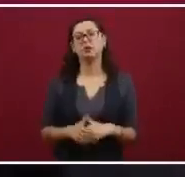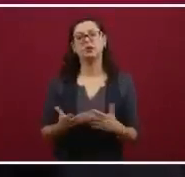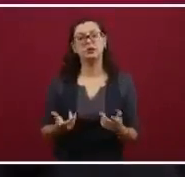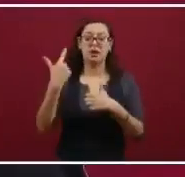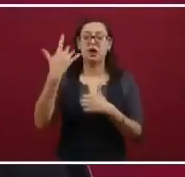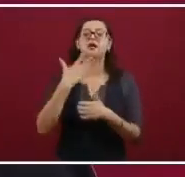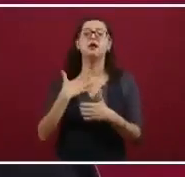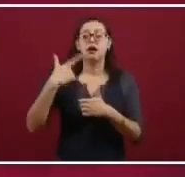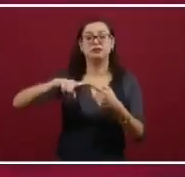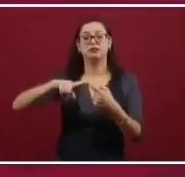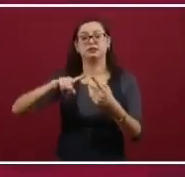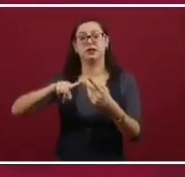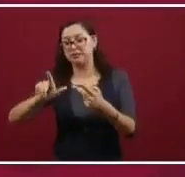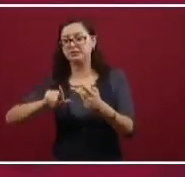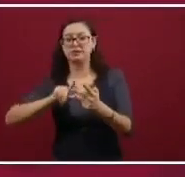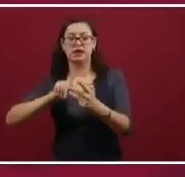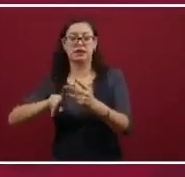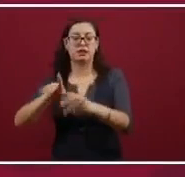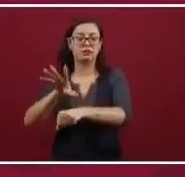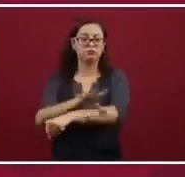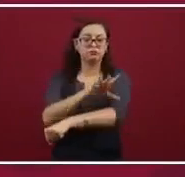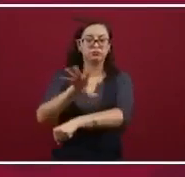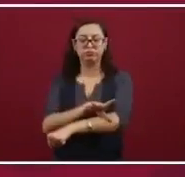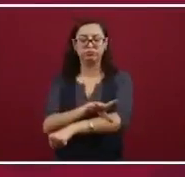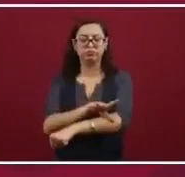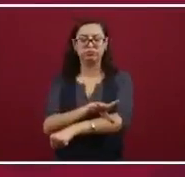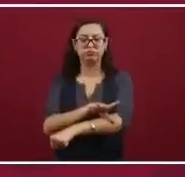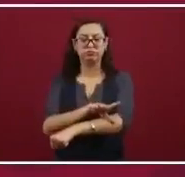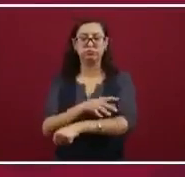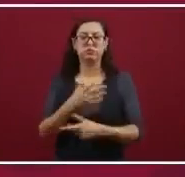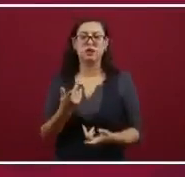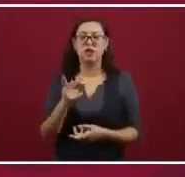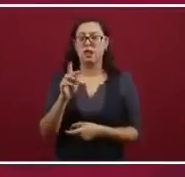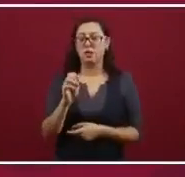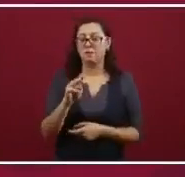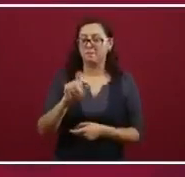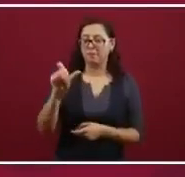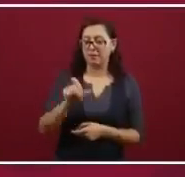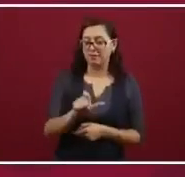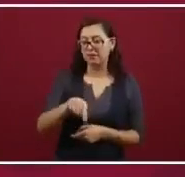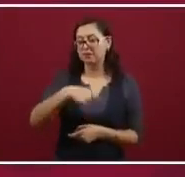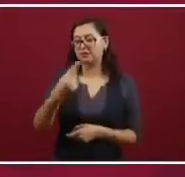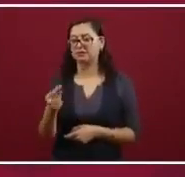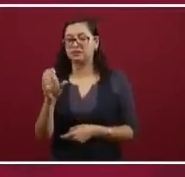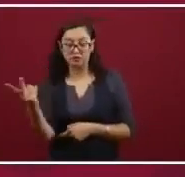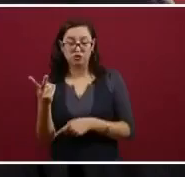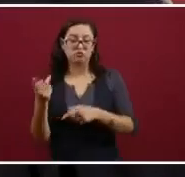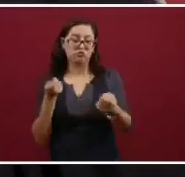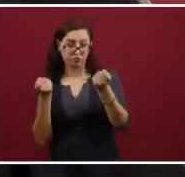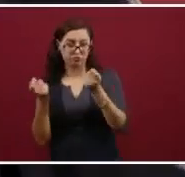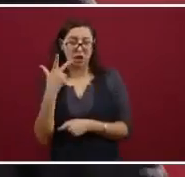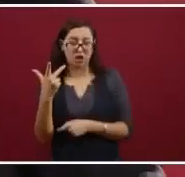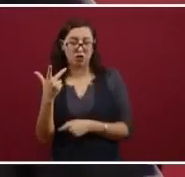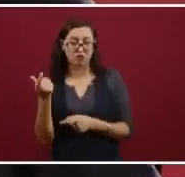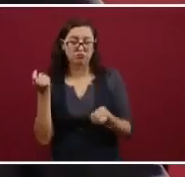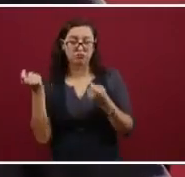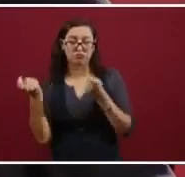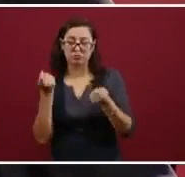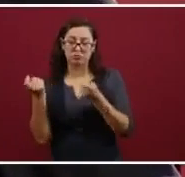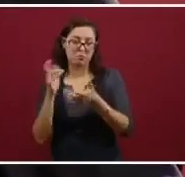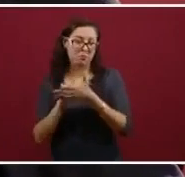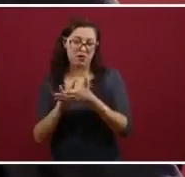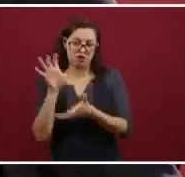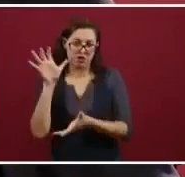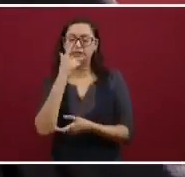energía eléctrica, tiene control tanto de Pemex como de la Comisión Federal de Electricidad. O sea, la mayor parte